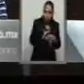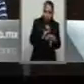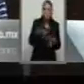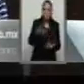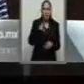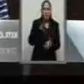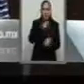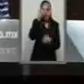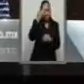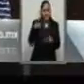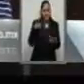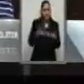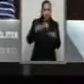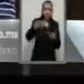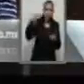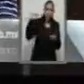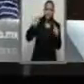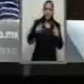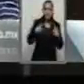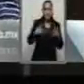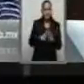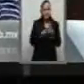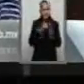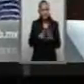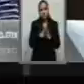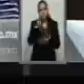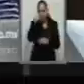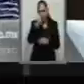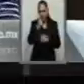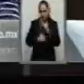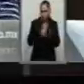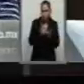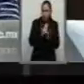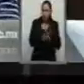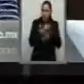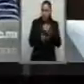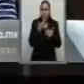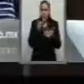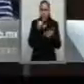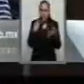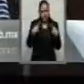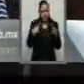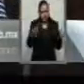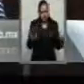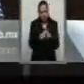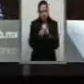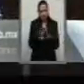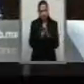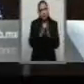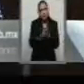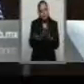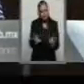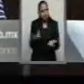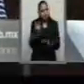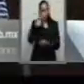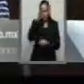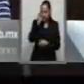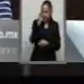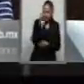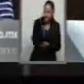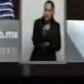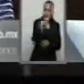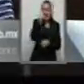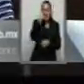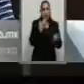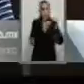civilizatorias de los constructores de ciudades. El PRD dice sí a que la Ciudad de México pueda ser una entidad federativa como